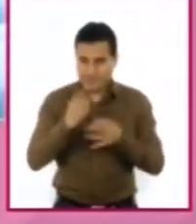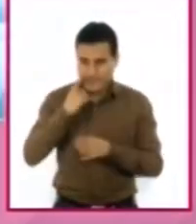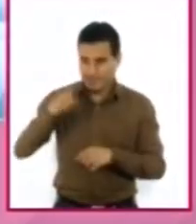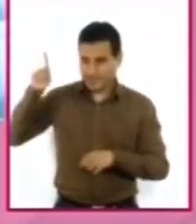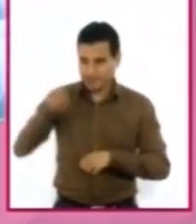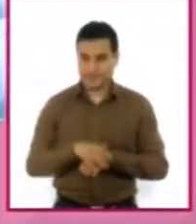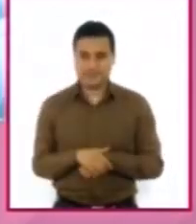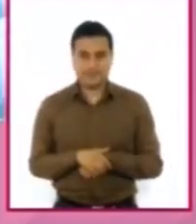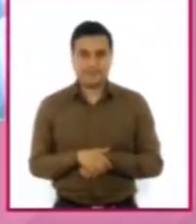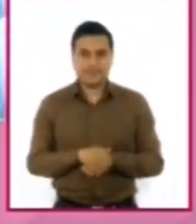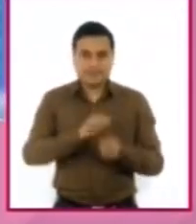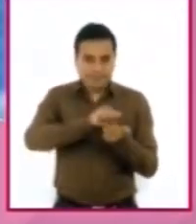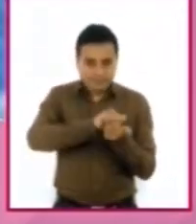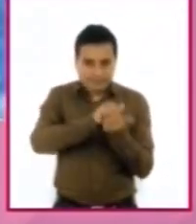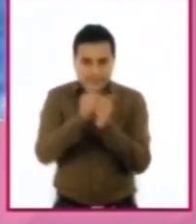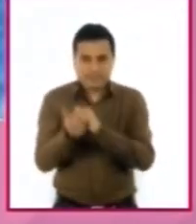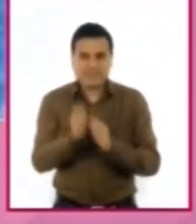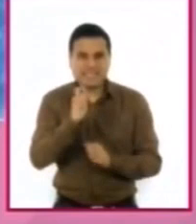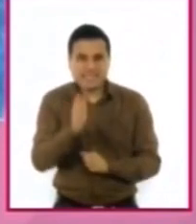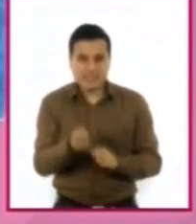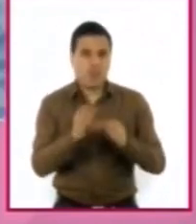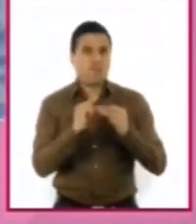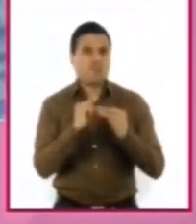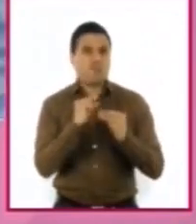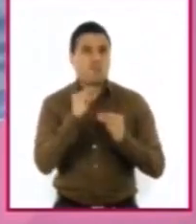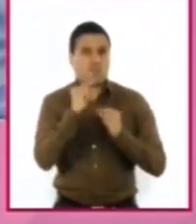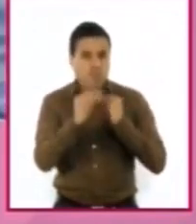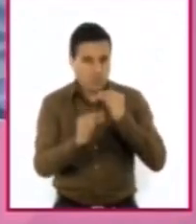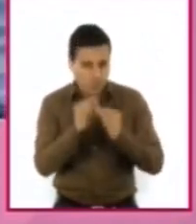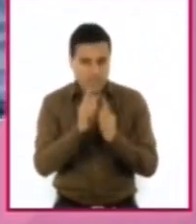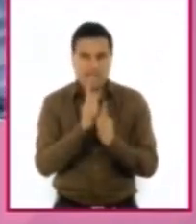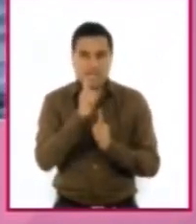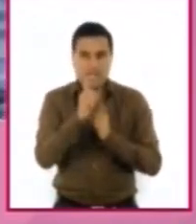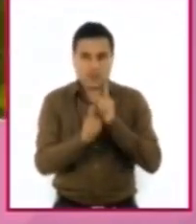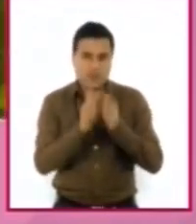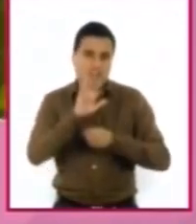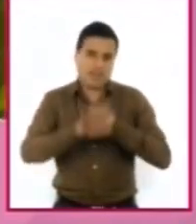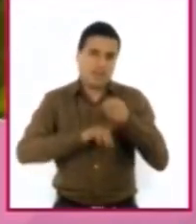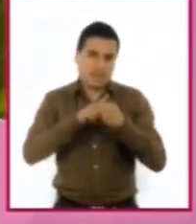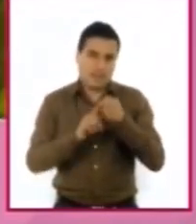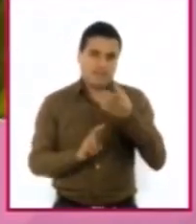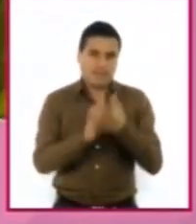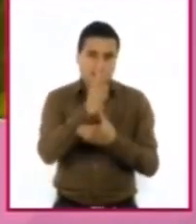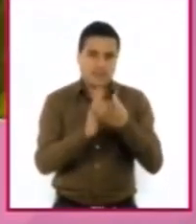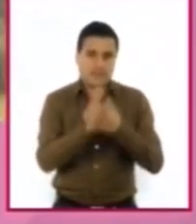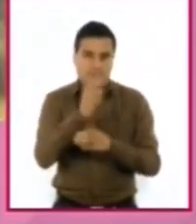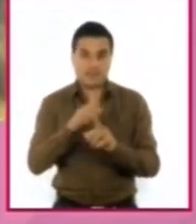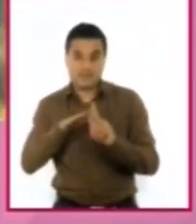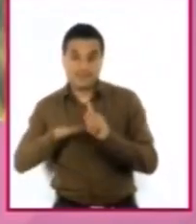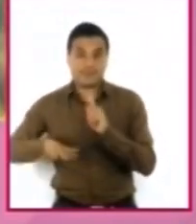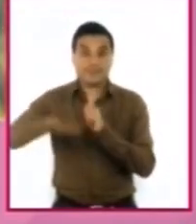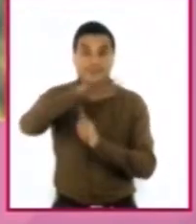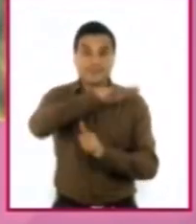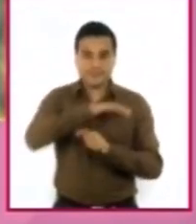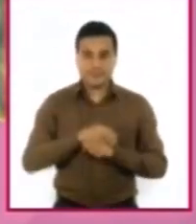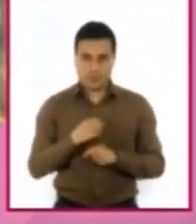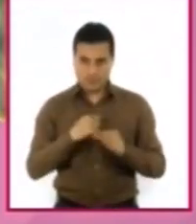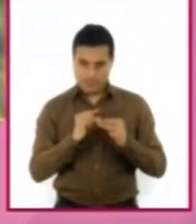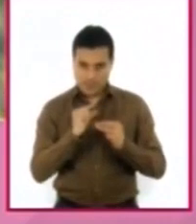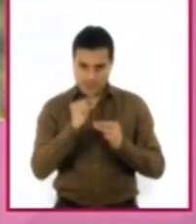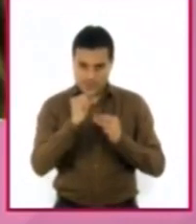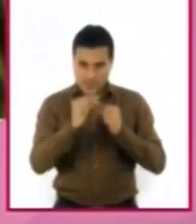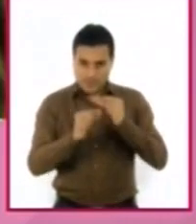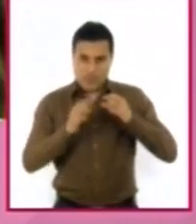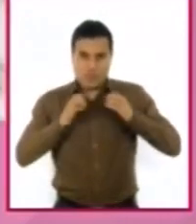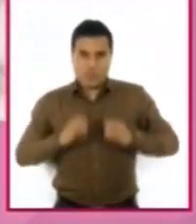La adaptación es un proceso lento y gradual que desarrollan los organismos para sobrevivir ante las condiciones del medio ambiente.